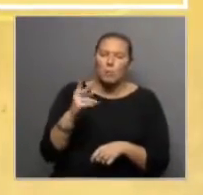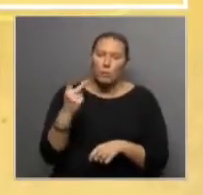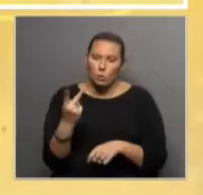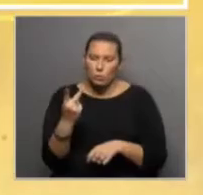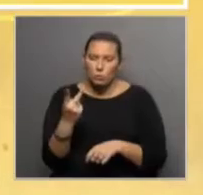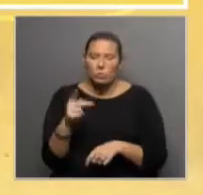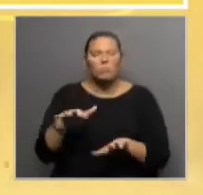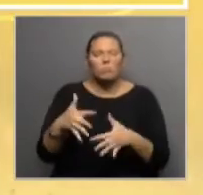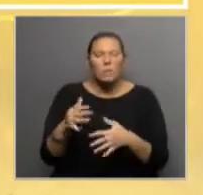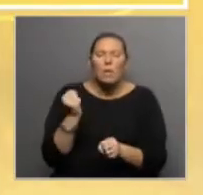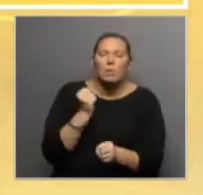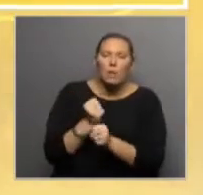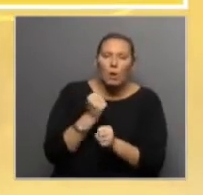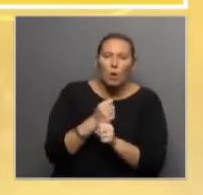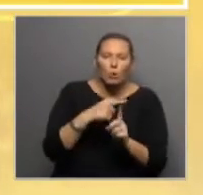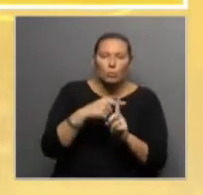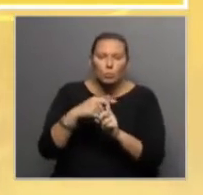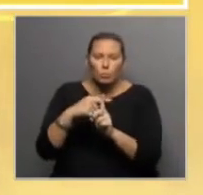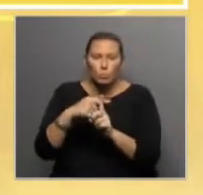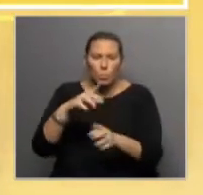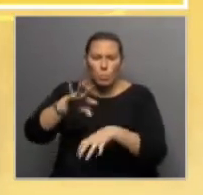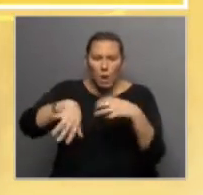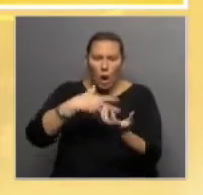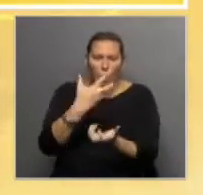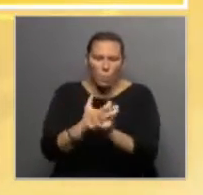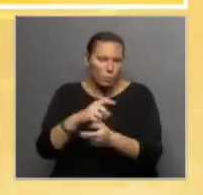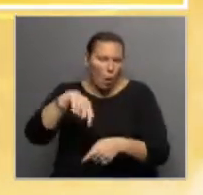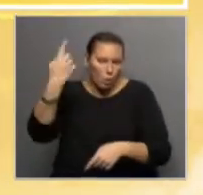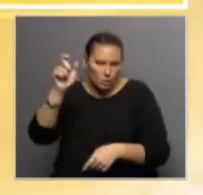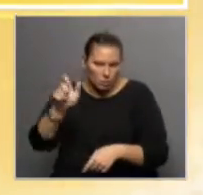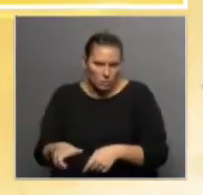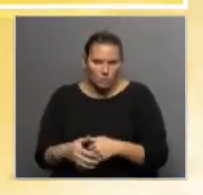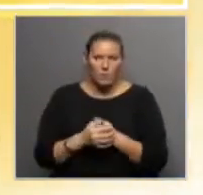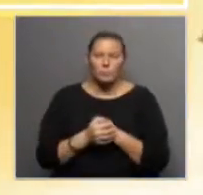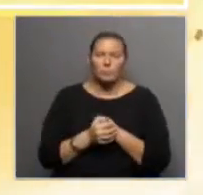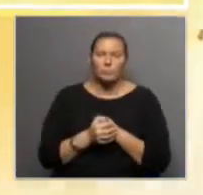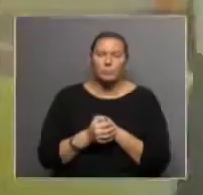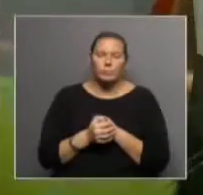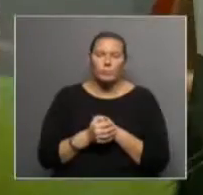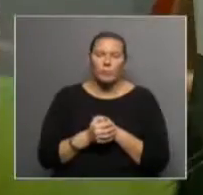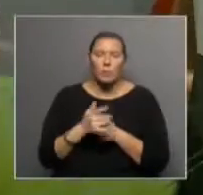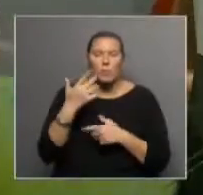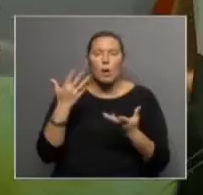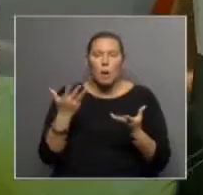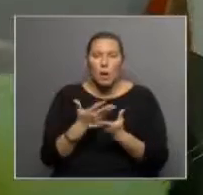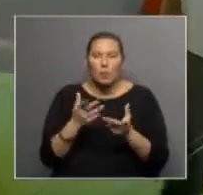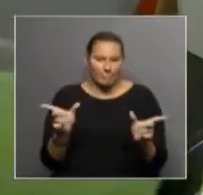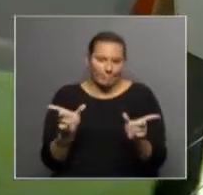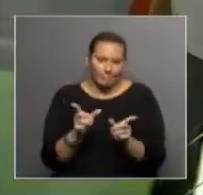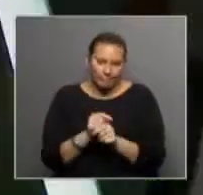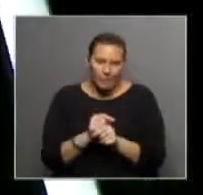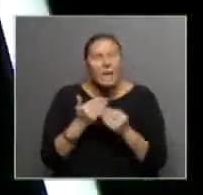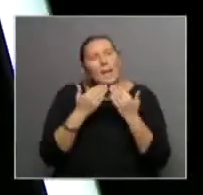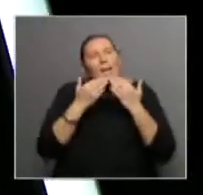el trabajo en una tumba donde hay cuerpos que no son los que corresponden. Luis von der Brieder, vamos a cerrar por acá.